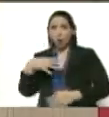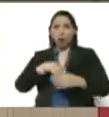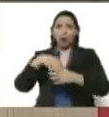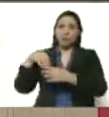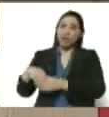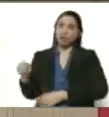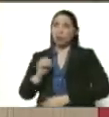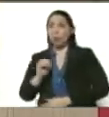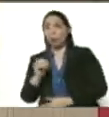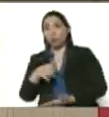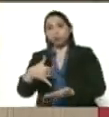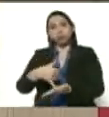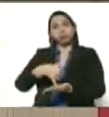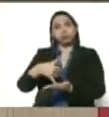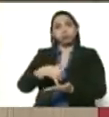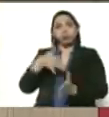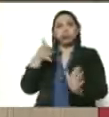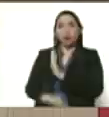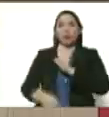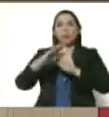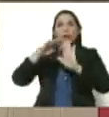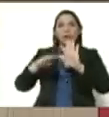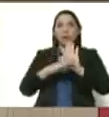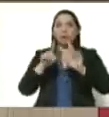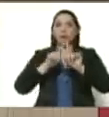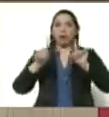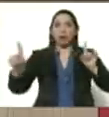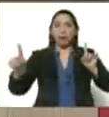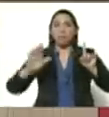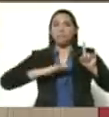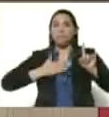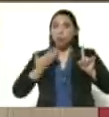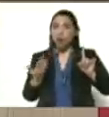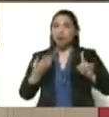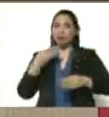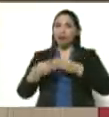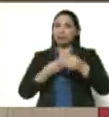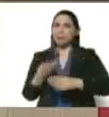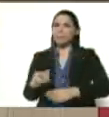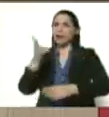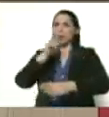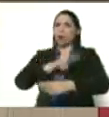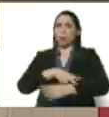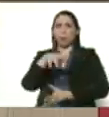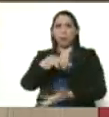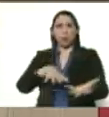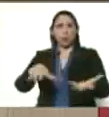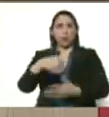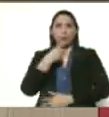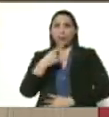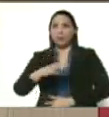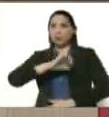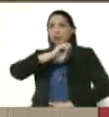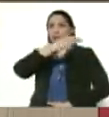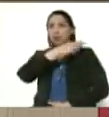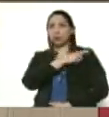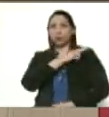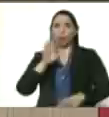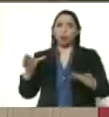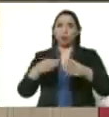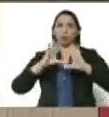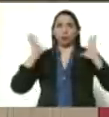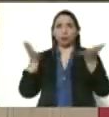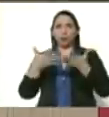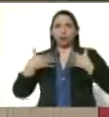se dé un relajamiento de estas medidas de aislamiento, puede traer consecuencias, lo ha dicho el director de la Organización Mundial de la